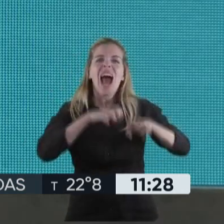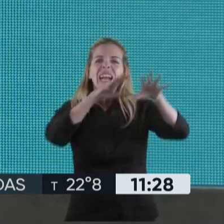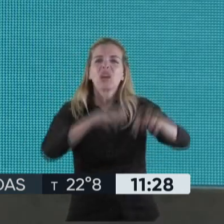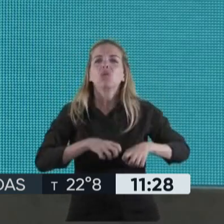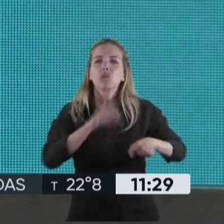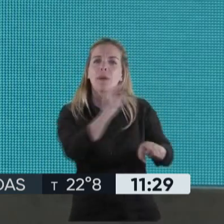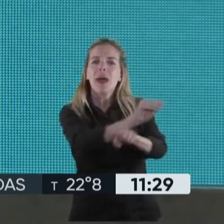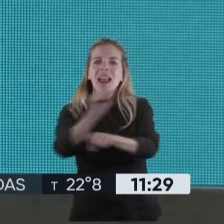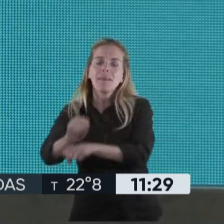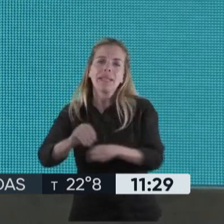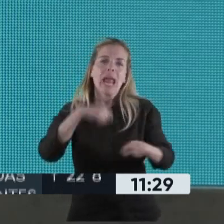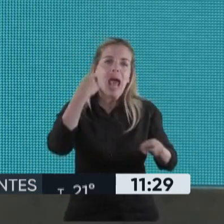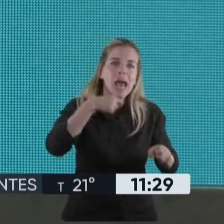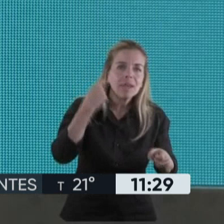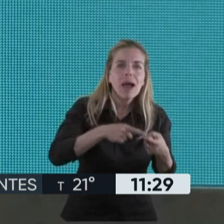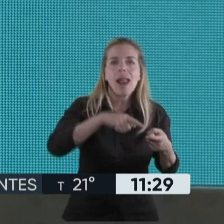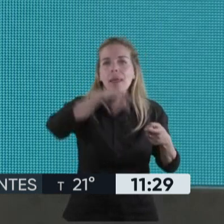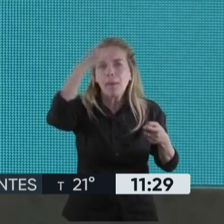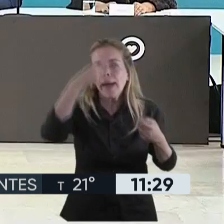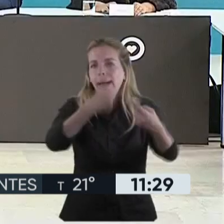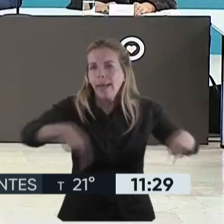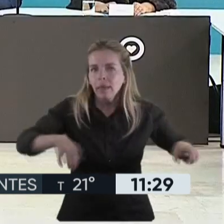animales, como hoy hacemos.